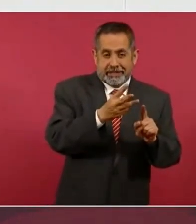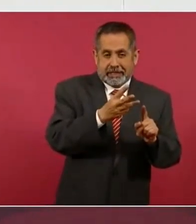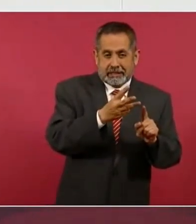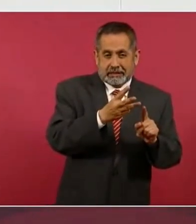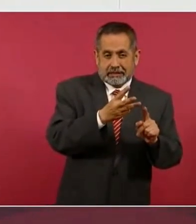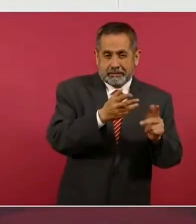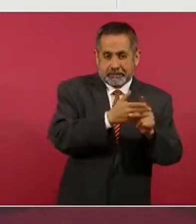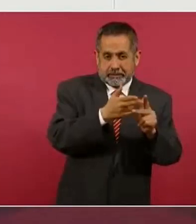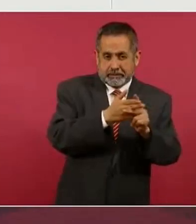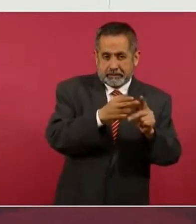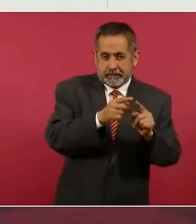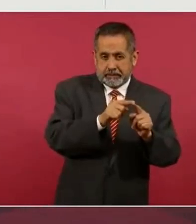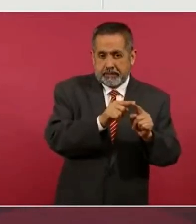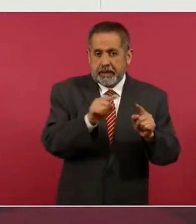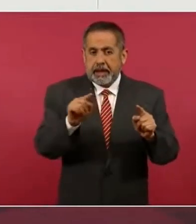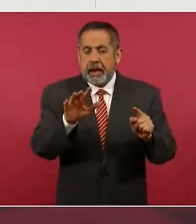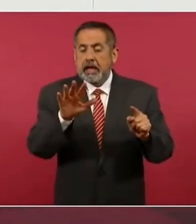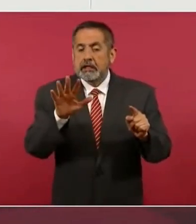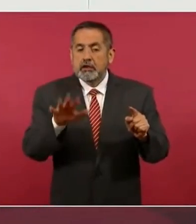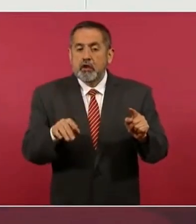5.143 a